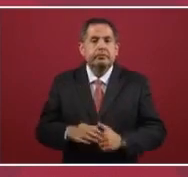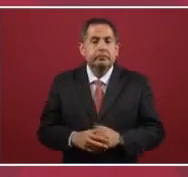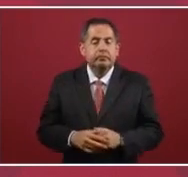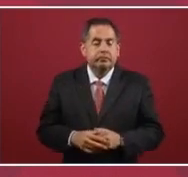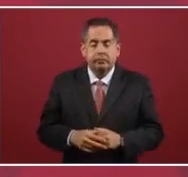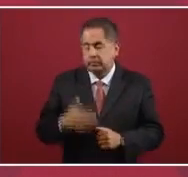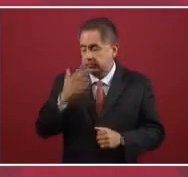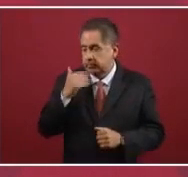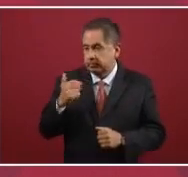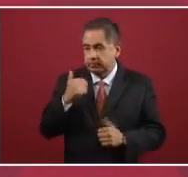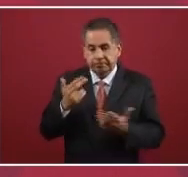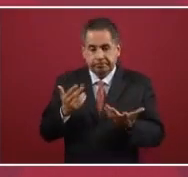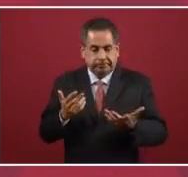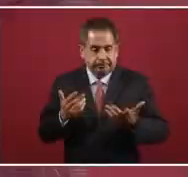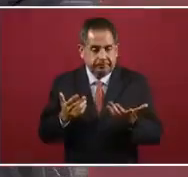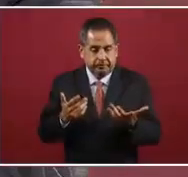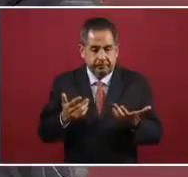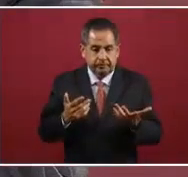hay